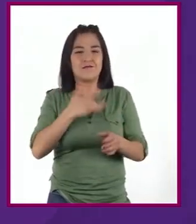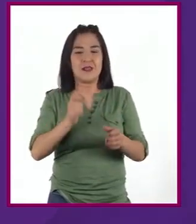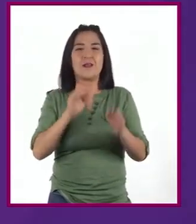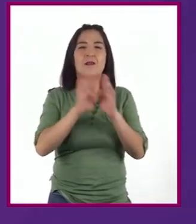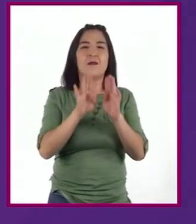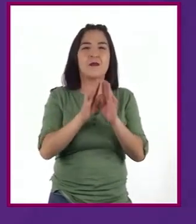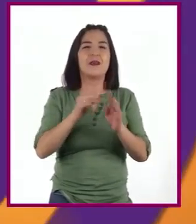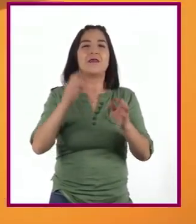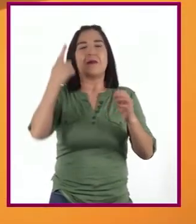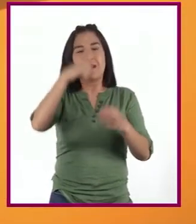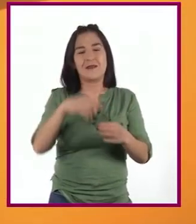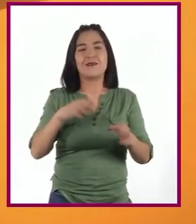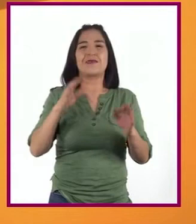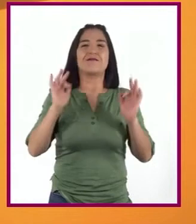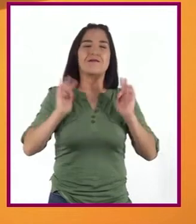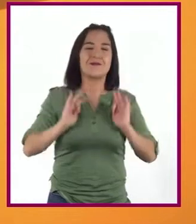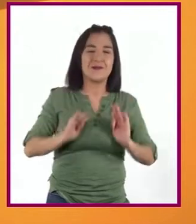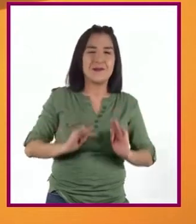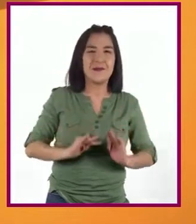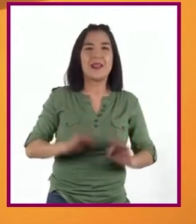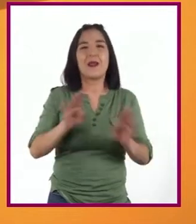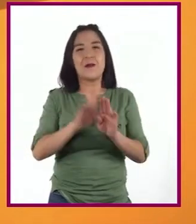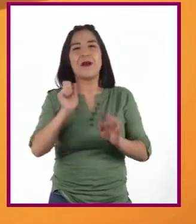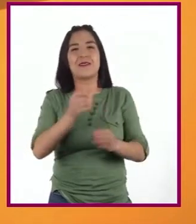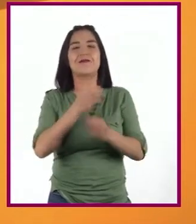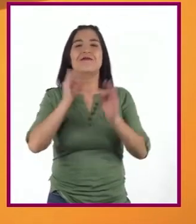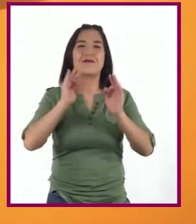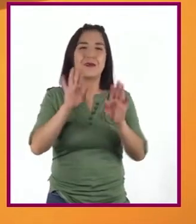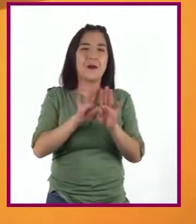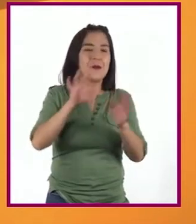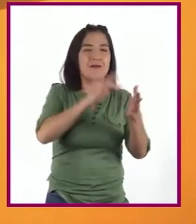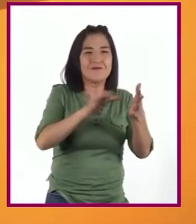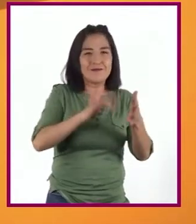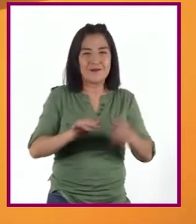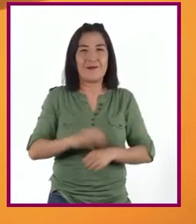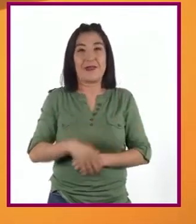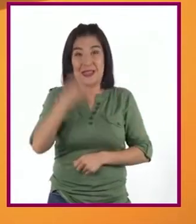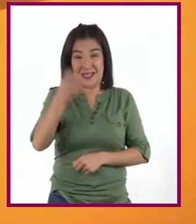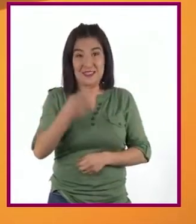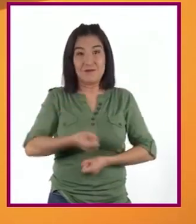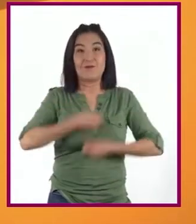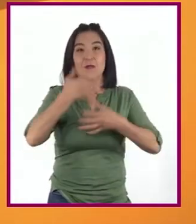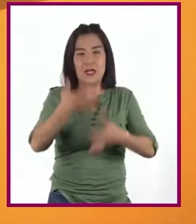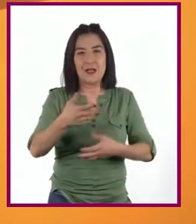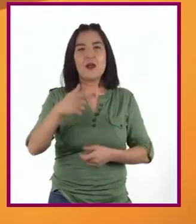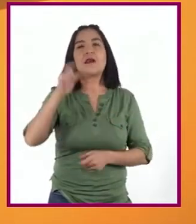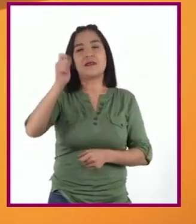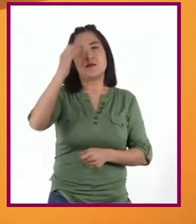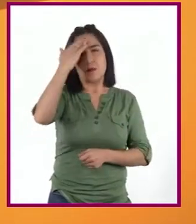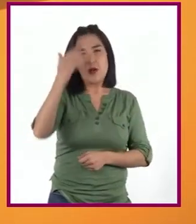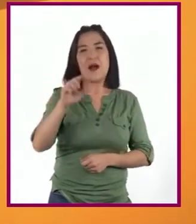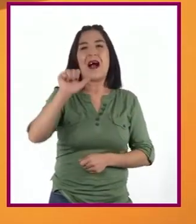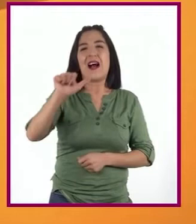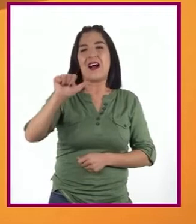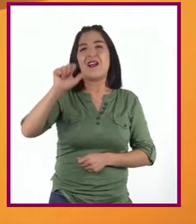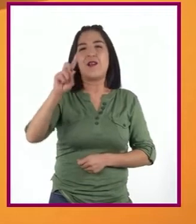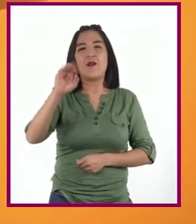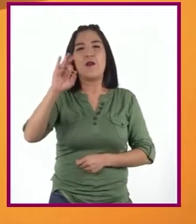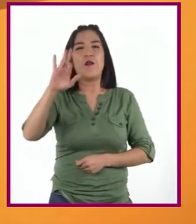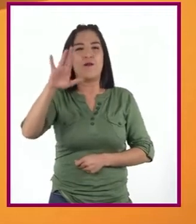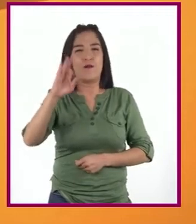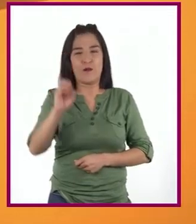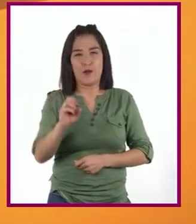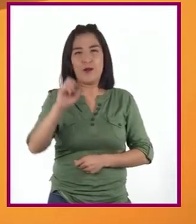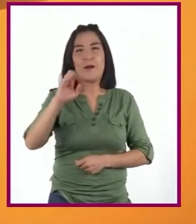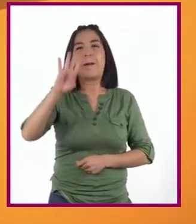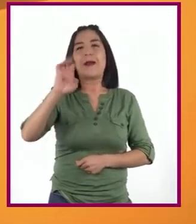o contemplación. Este poema es uno de los más reconocidos de Gustavo Adolfo Bécquer, quien se inclinó